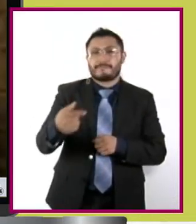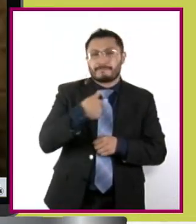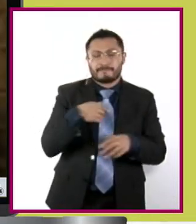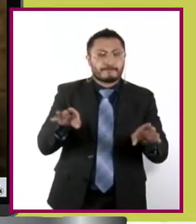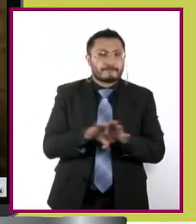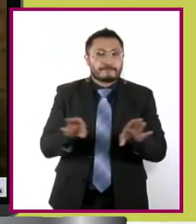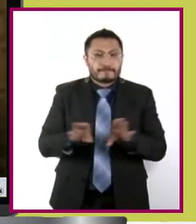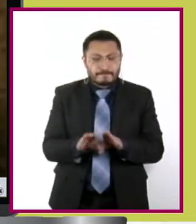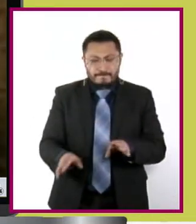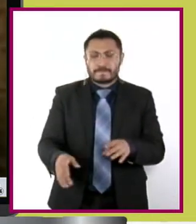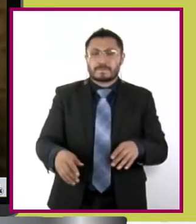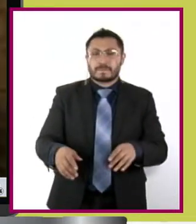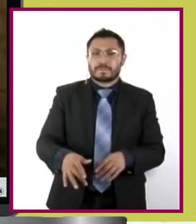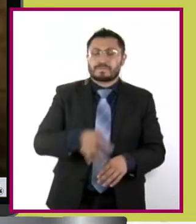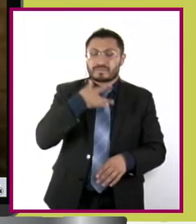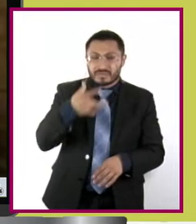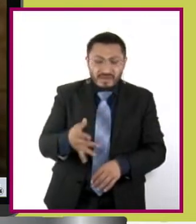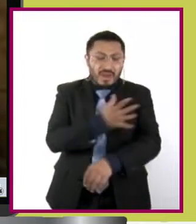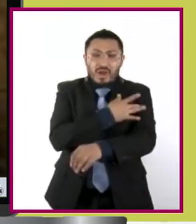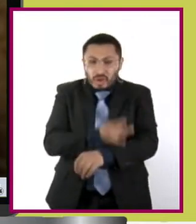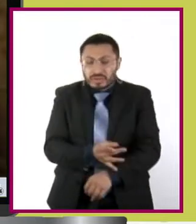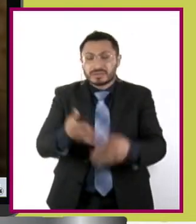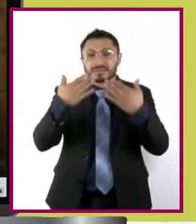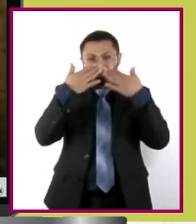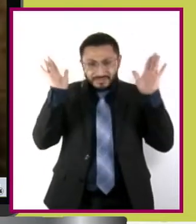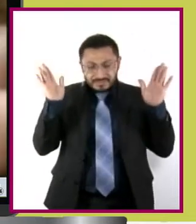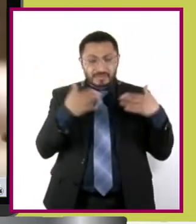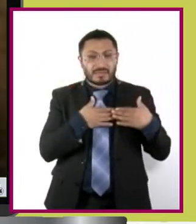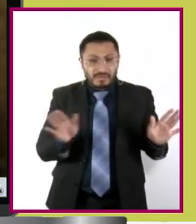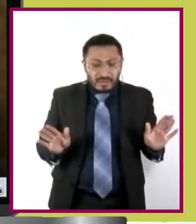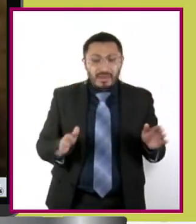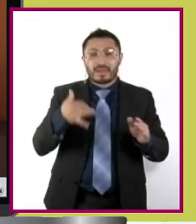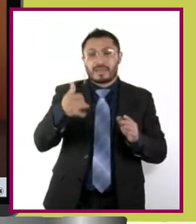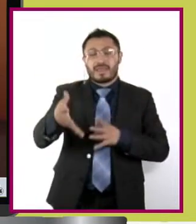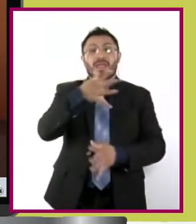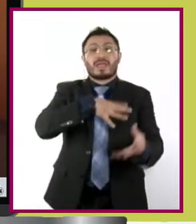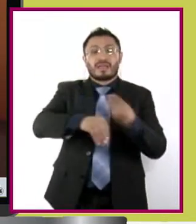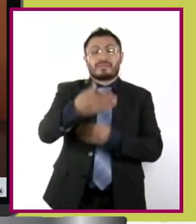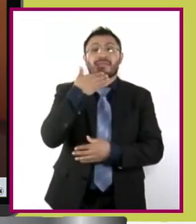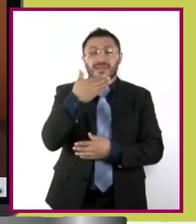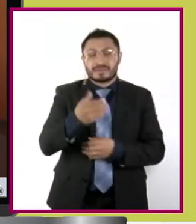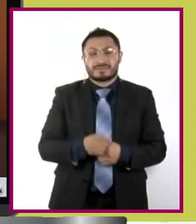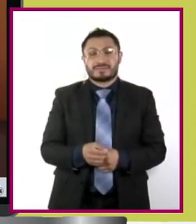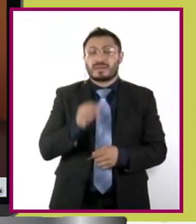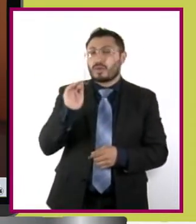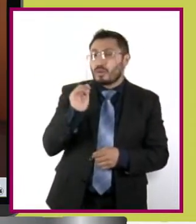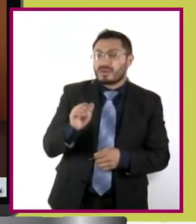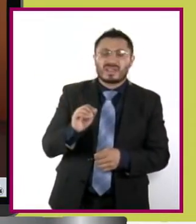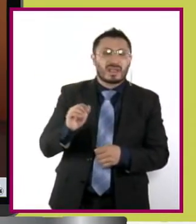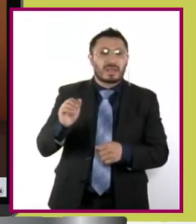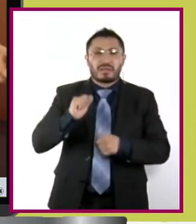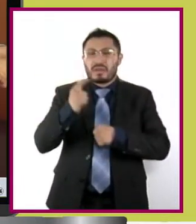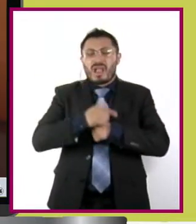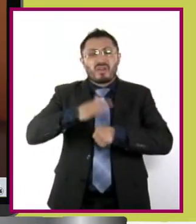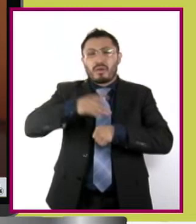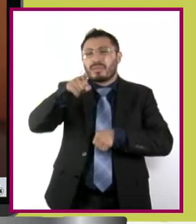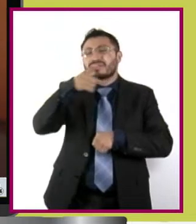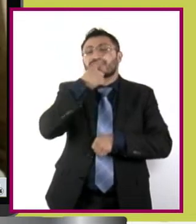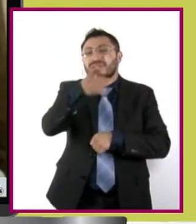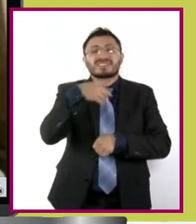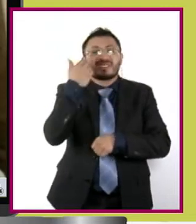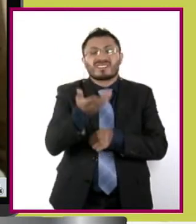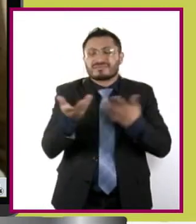actuando con sinceridad, con apertura y con empatía. Oye, Hilda, ¿y algo más que quieras compartir con